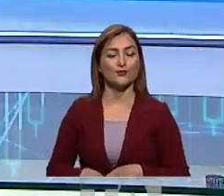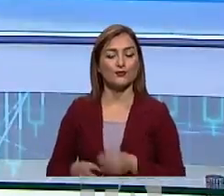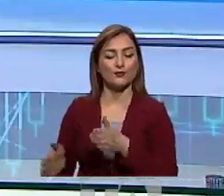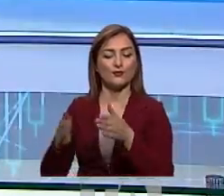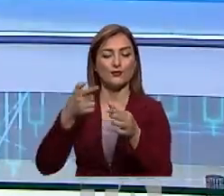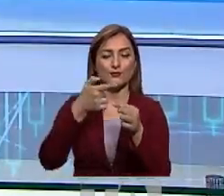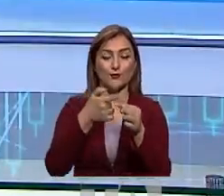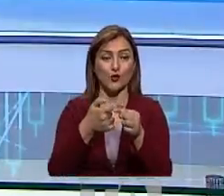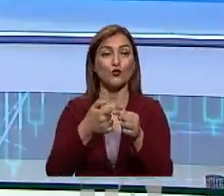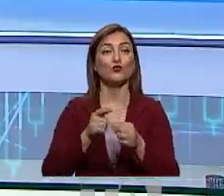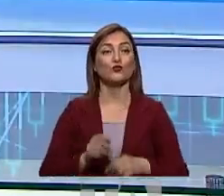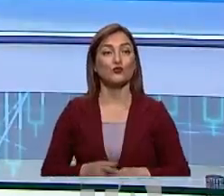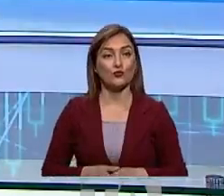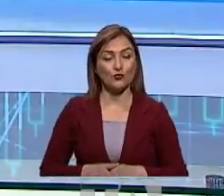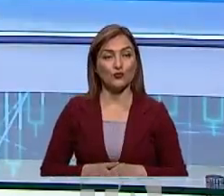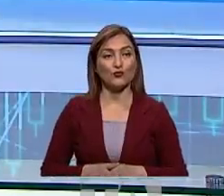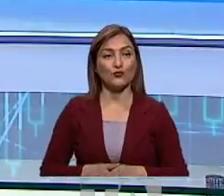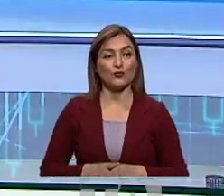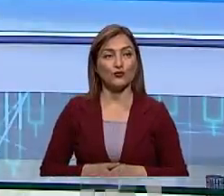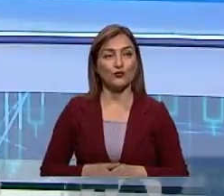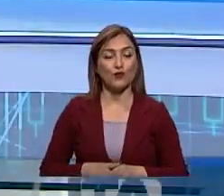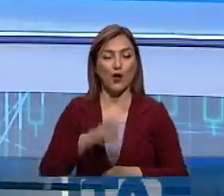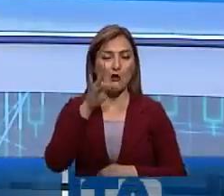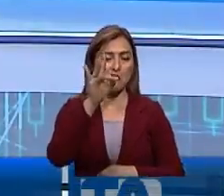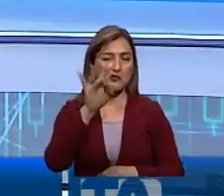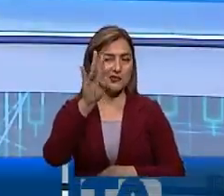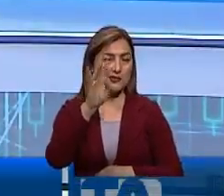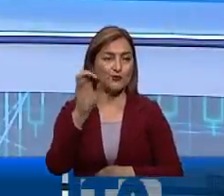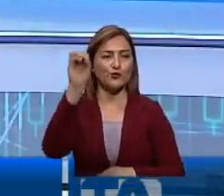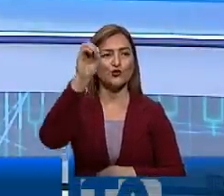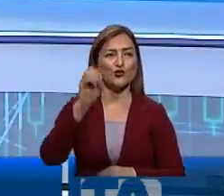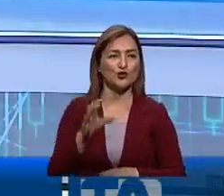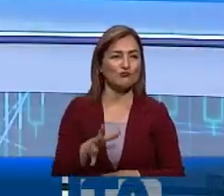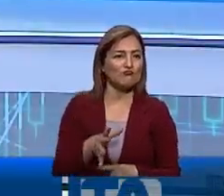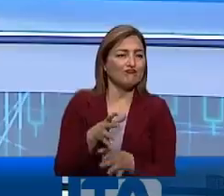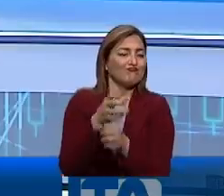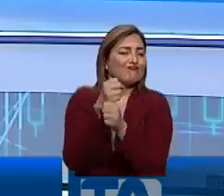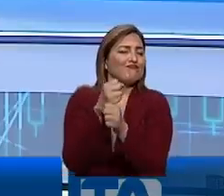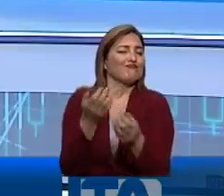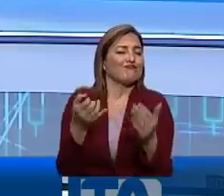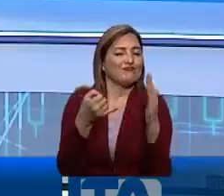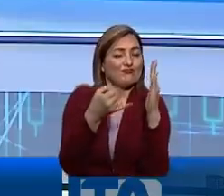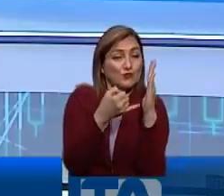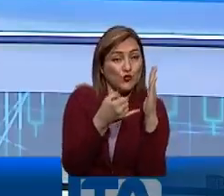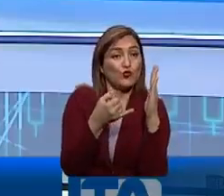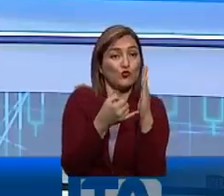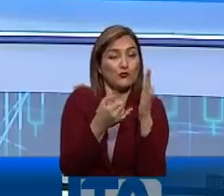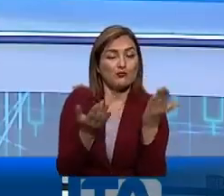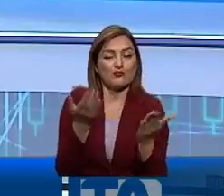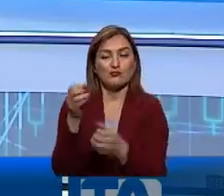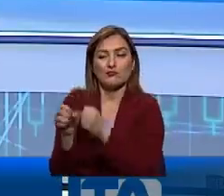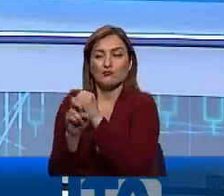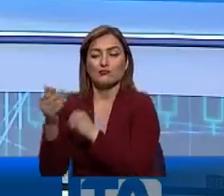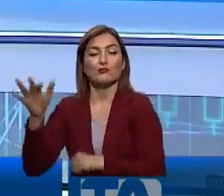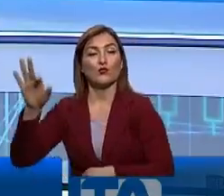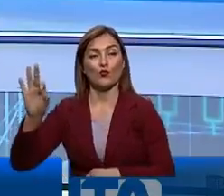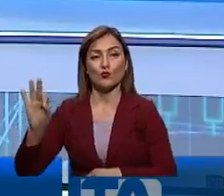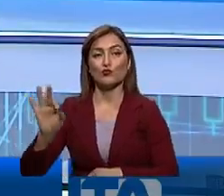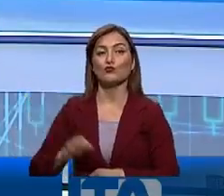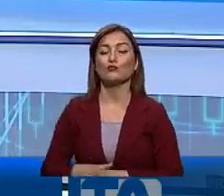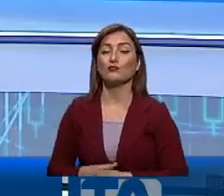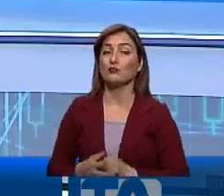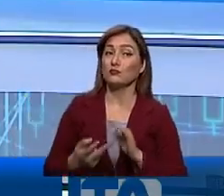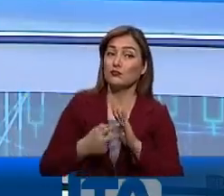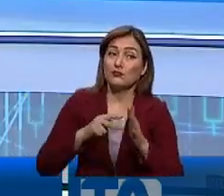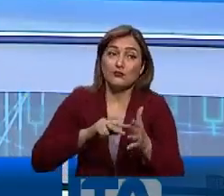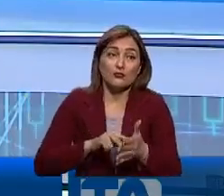Y Quito registra una recuperación del 87% por concepto de IVA frente al 2019, lo que